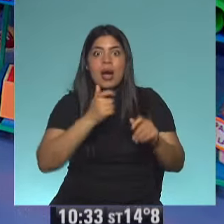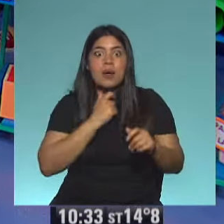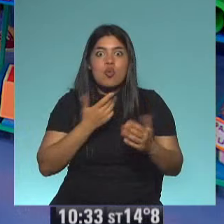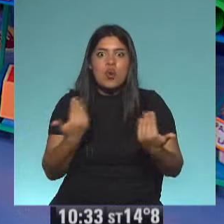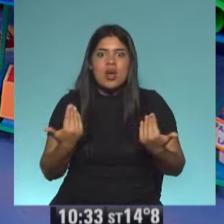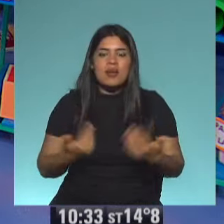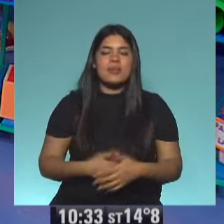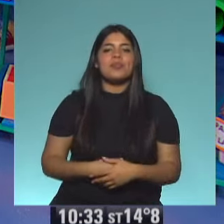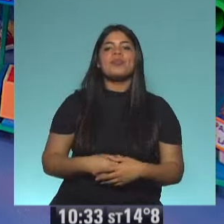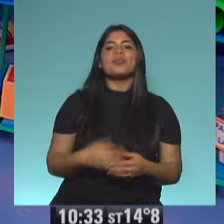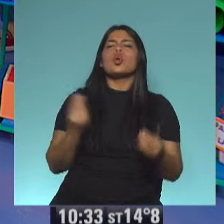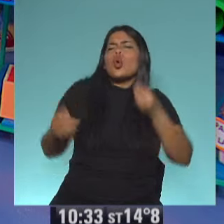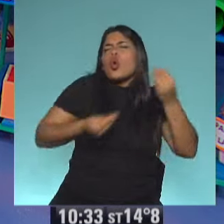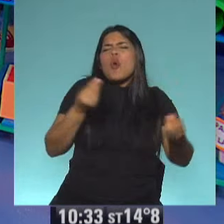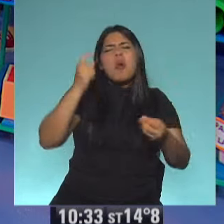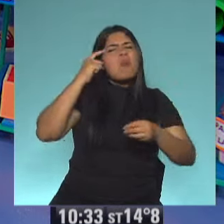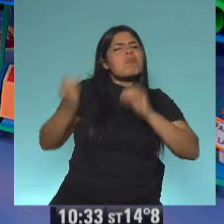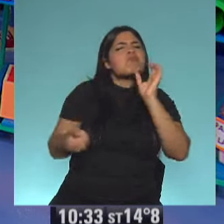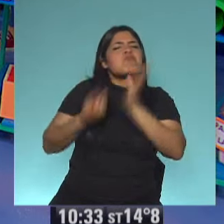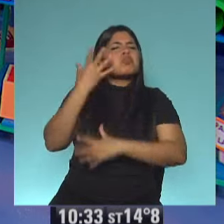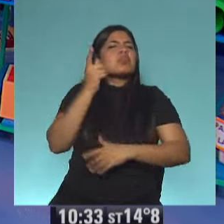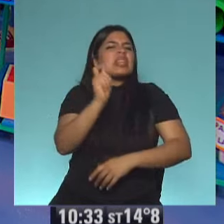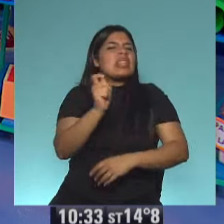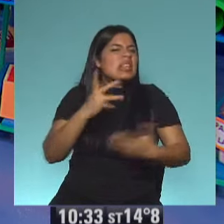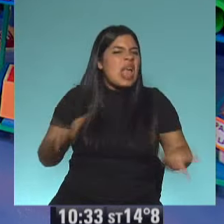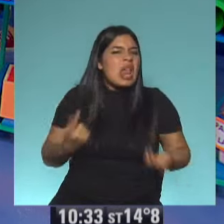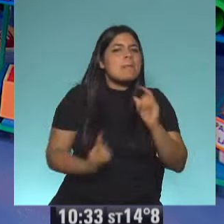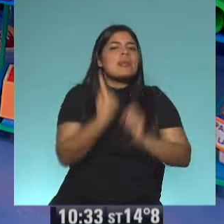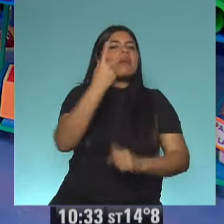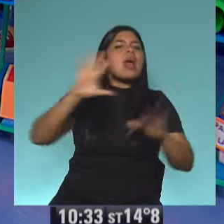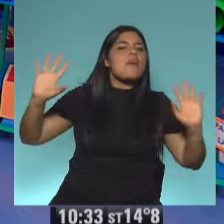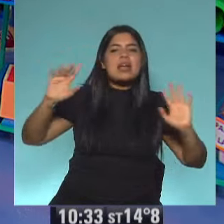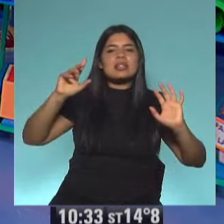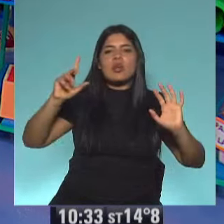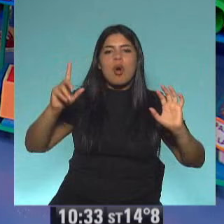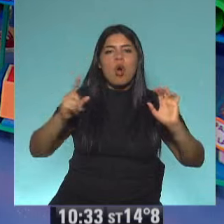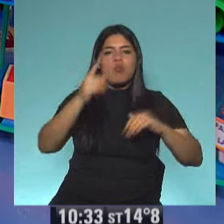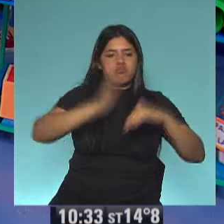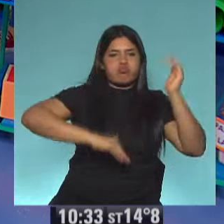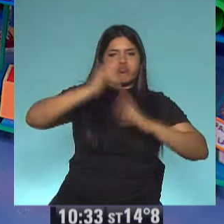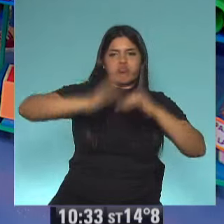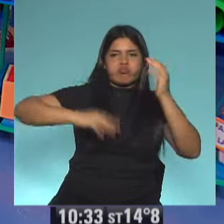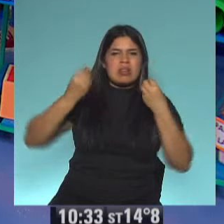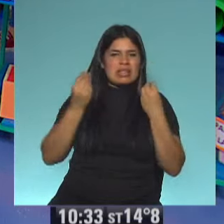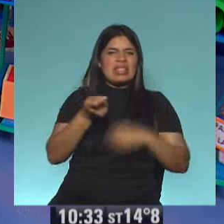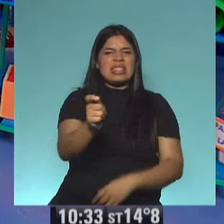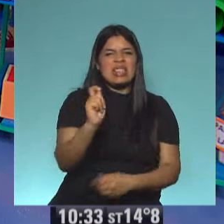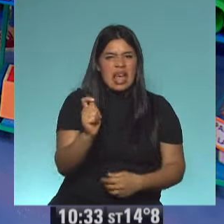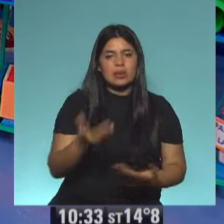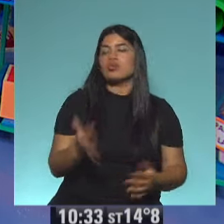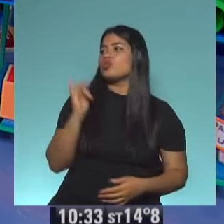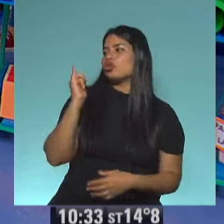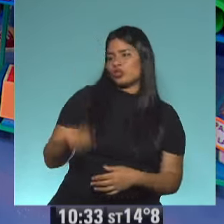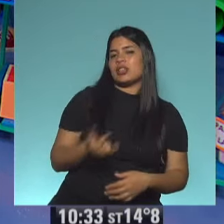de hacer muñecos en el carnaval? ¿Hay alguien que fue el primero que hizo un muñeco de estos gigantes cabezudos? Sí, claro,